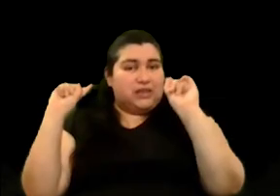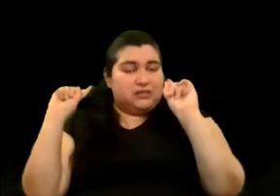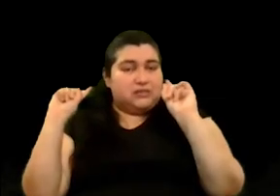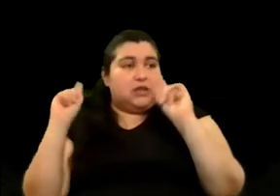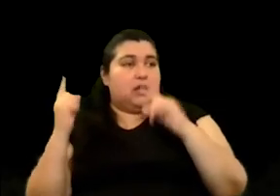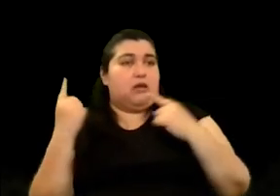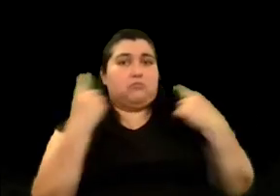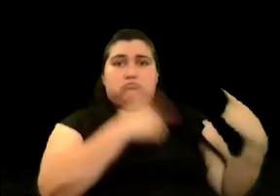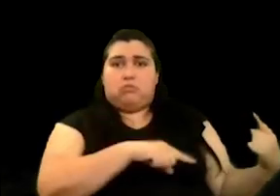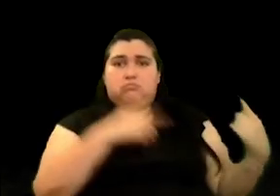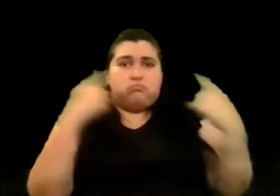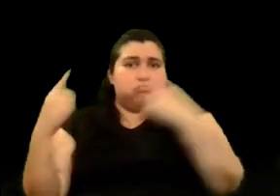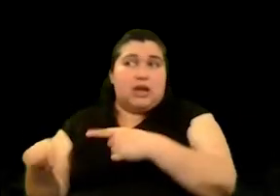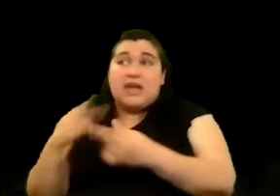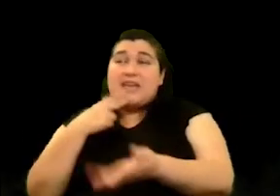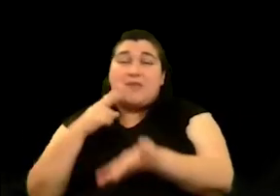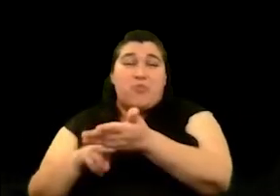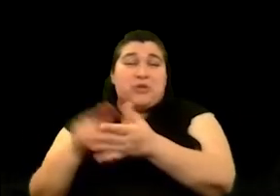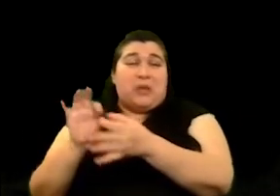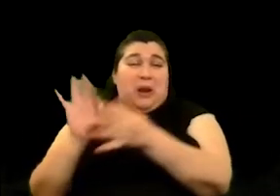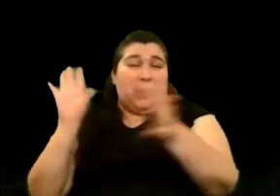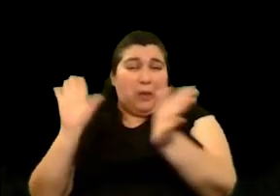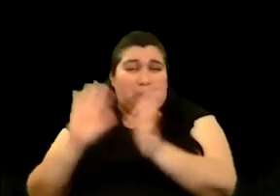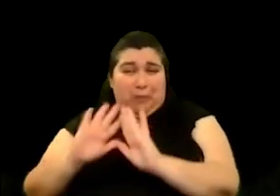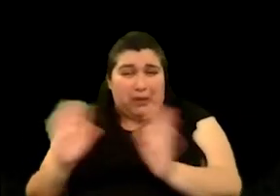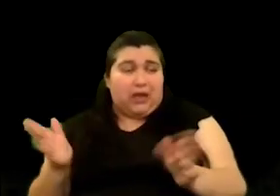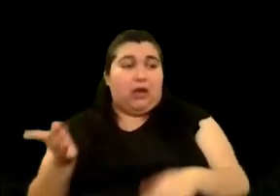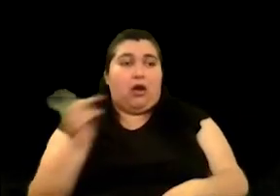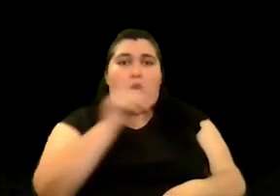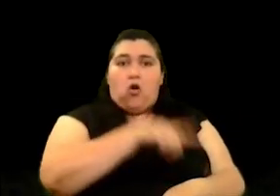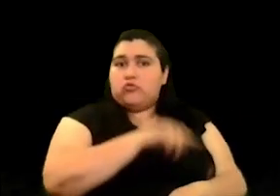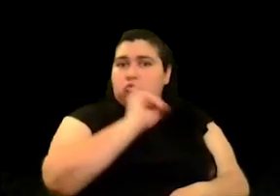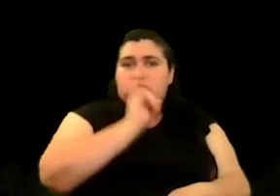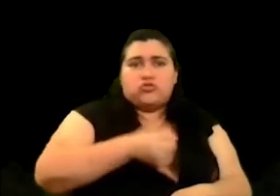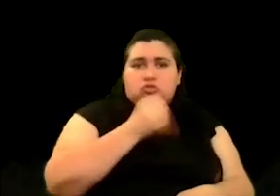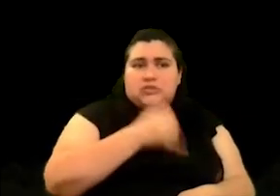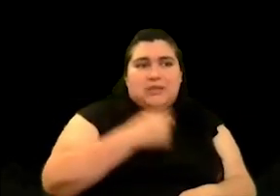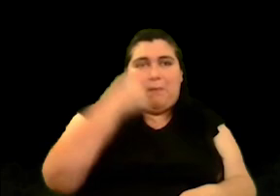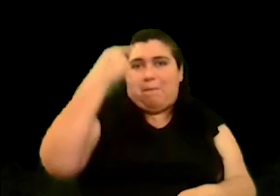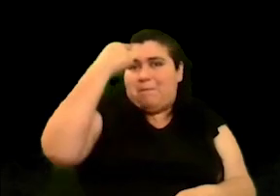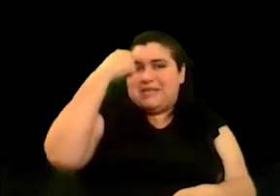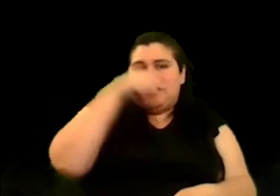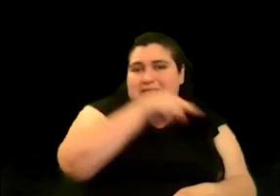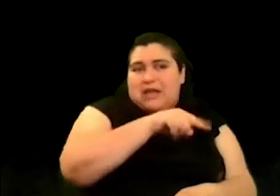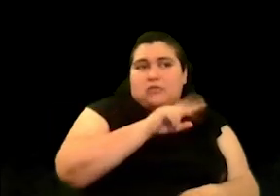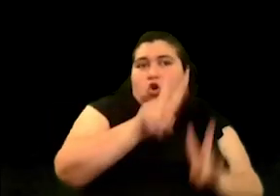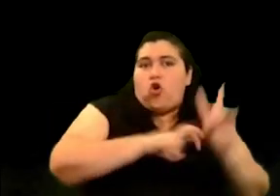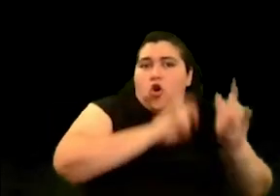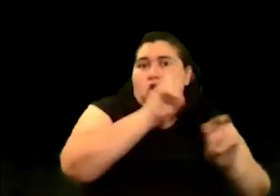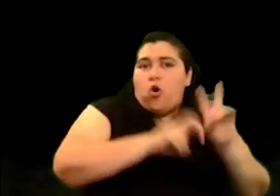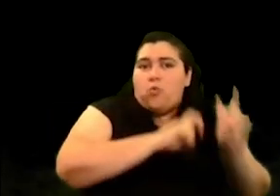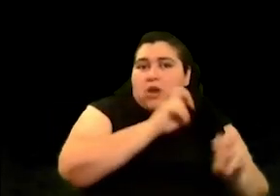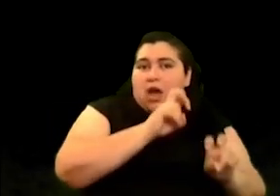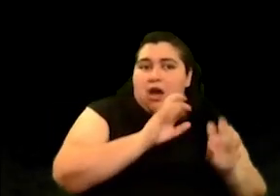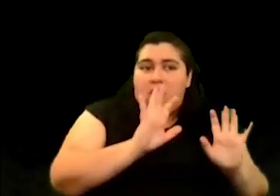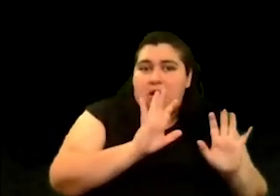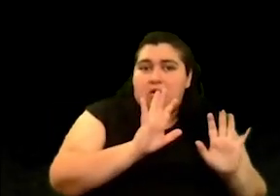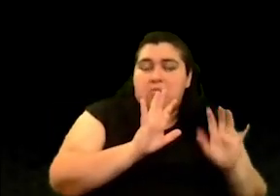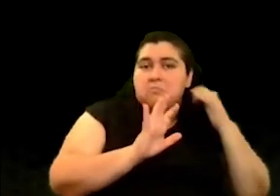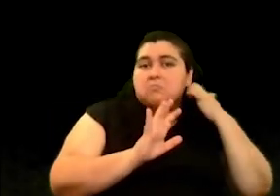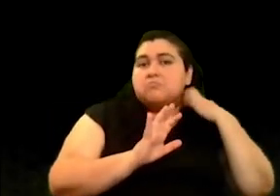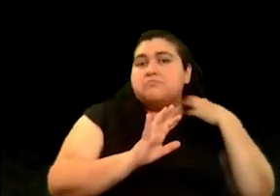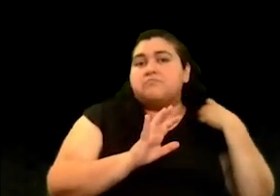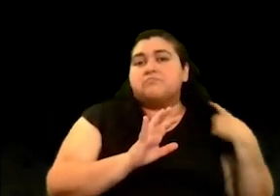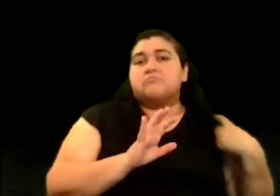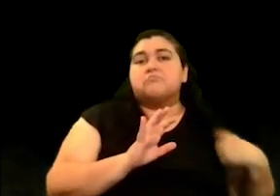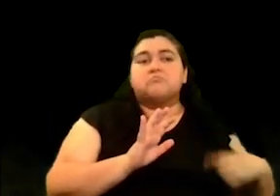de impuestos y la otra jurisdicción, pensando que se cobraban impuestos en jurisdicción A, deja de